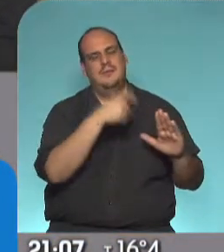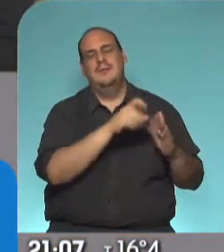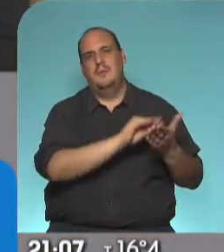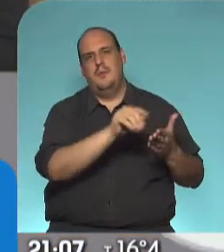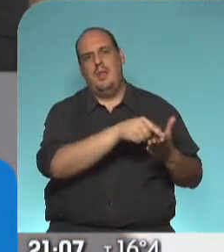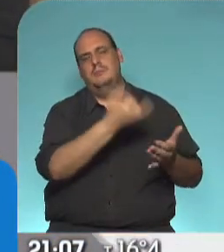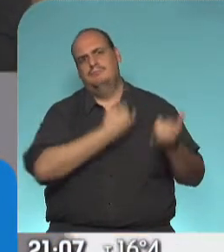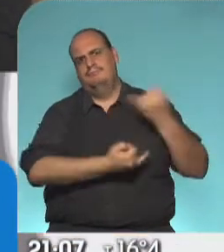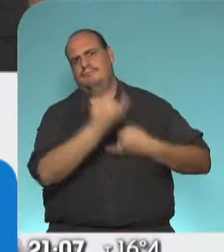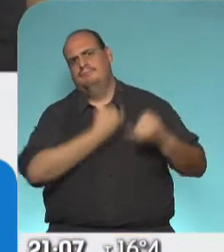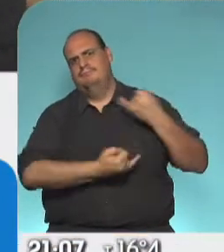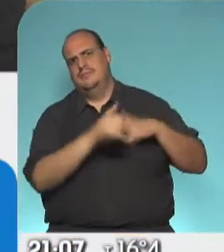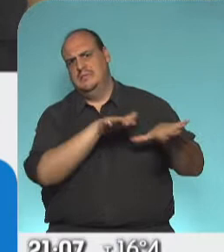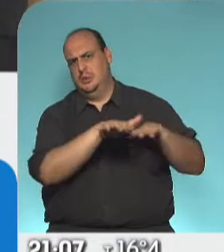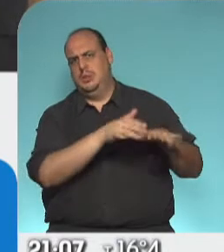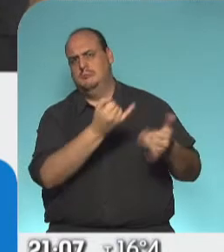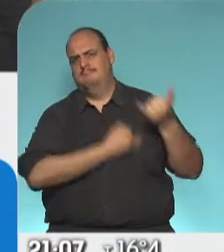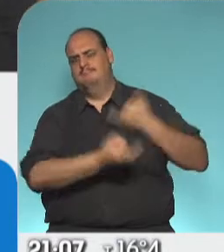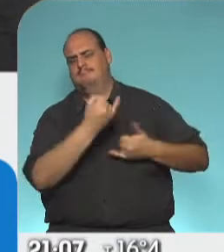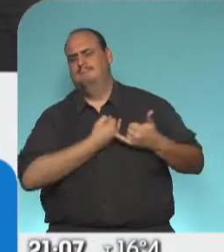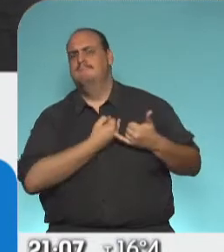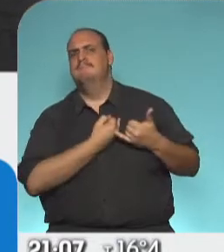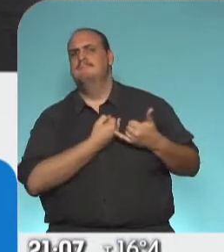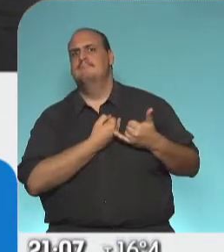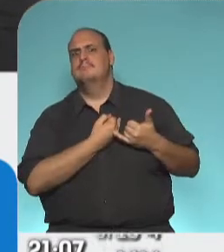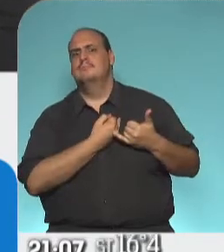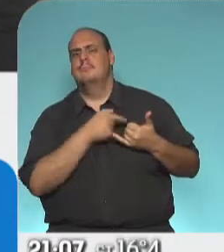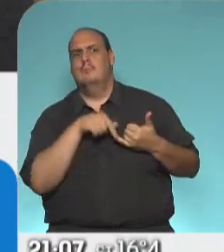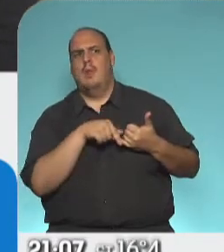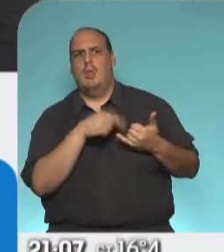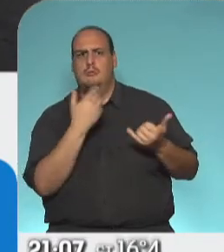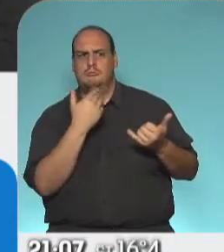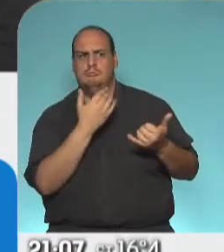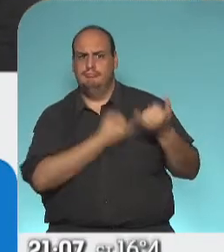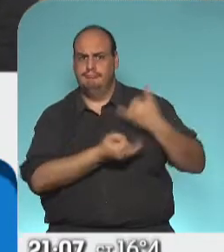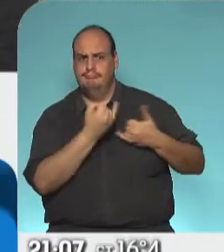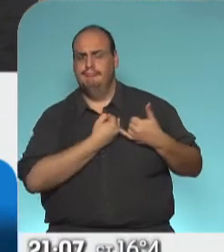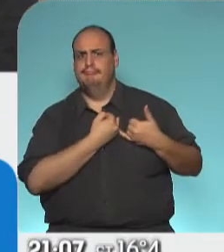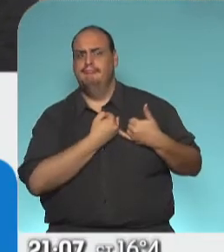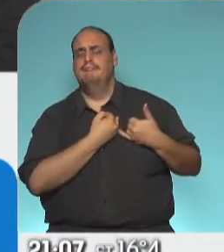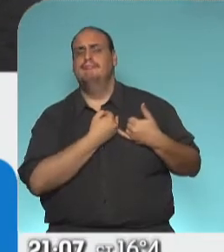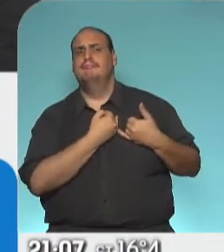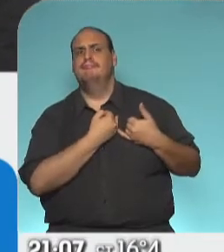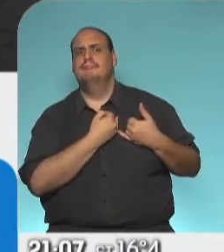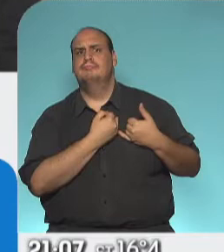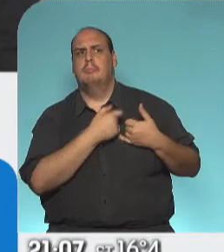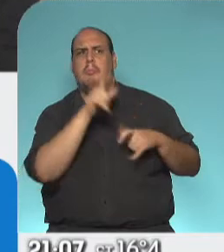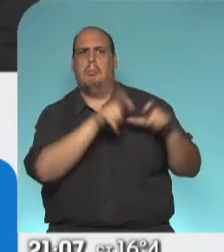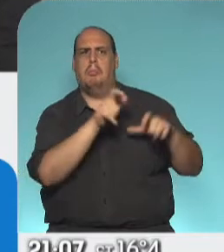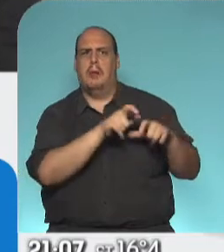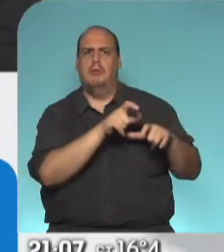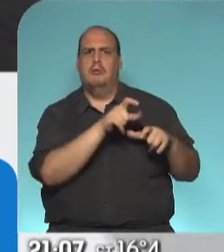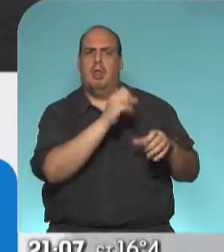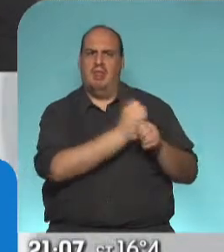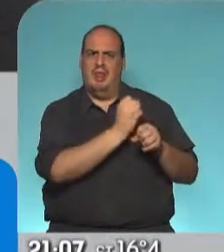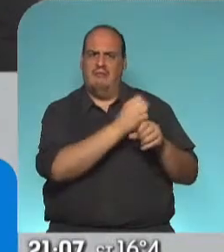la situación, pero nunca de esa charla surgió que había personal infectado